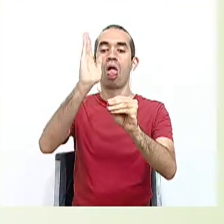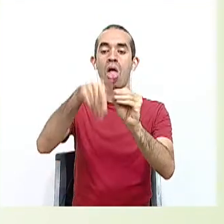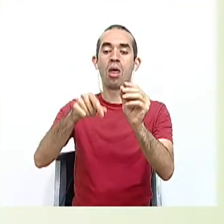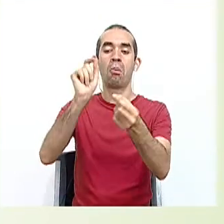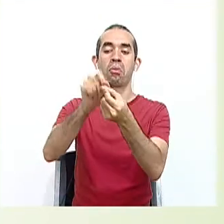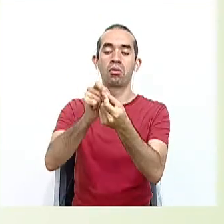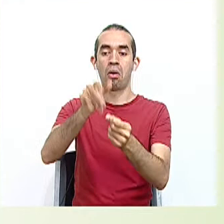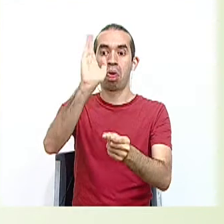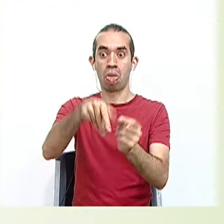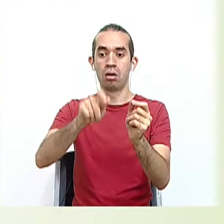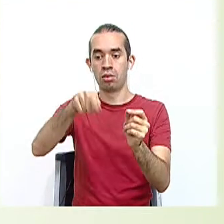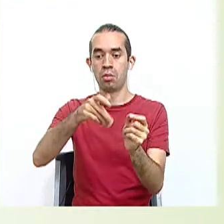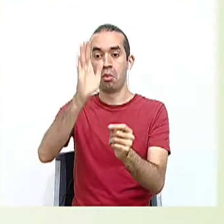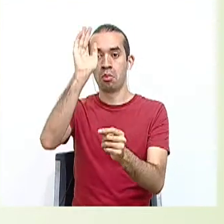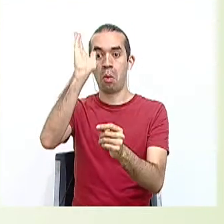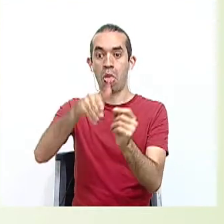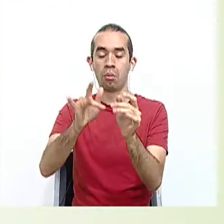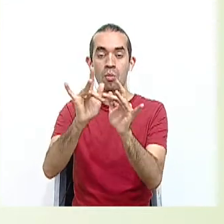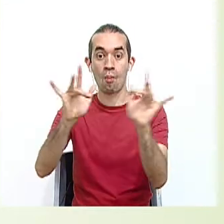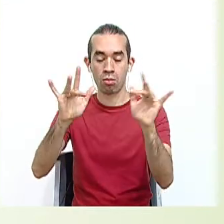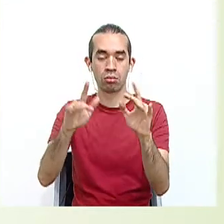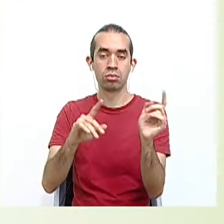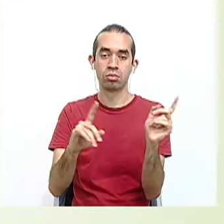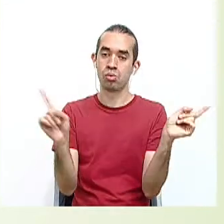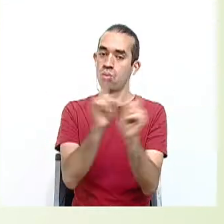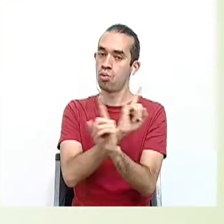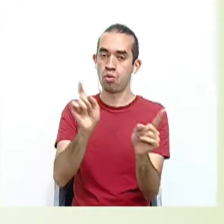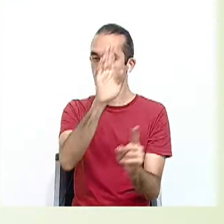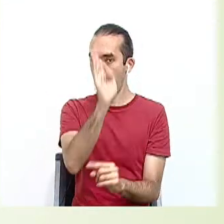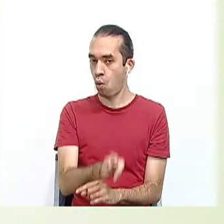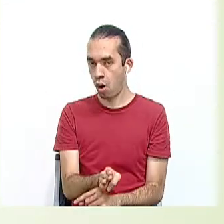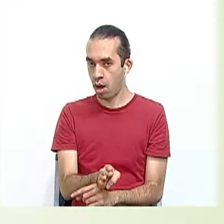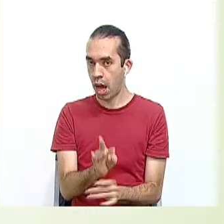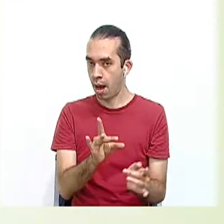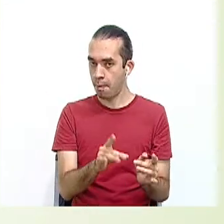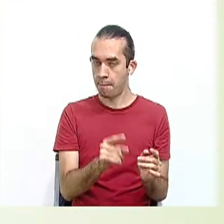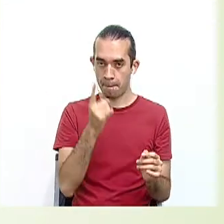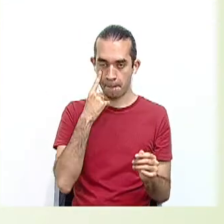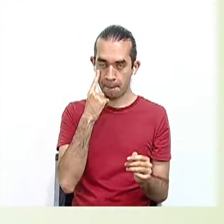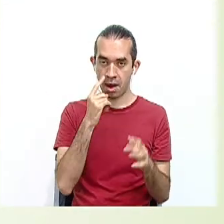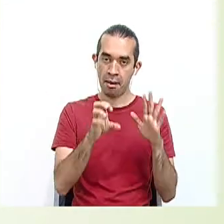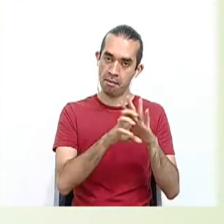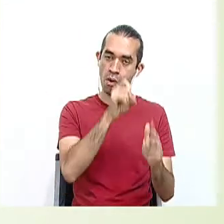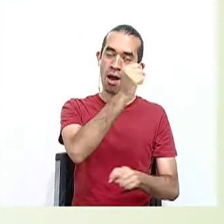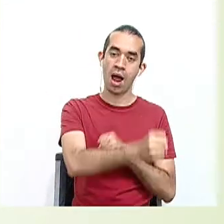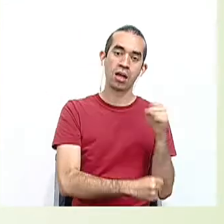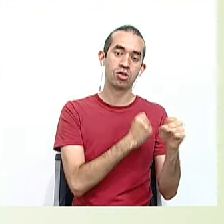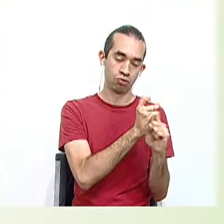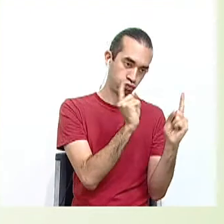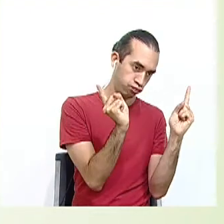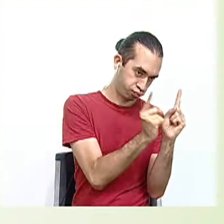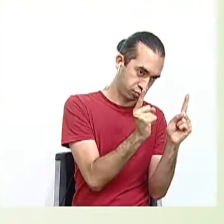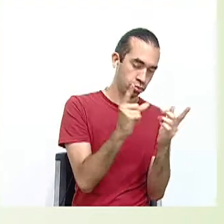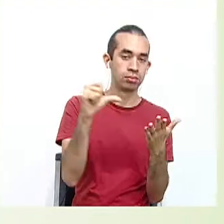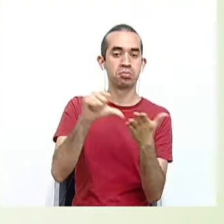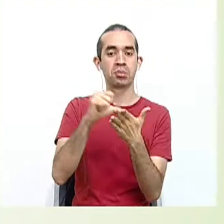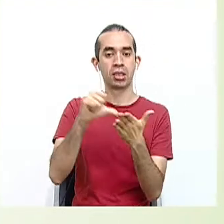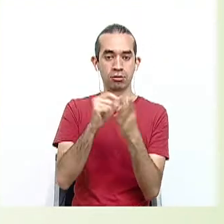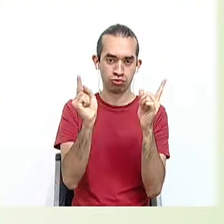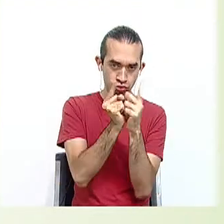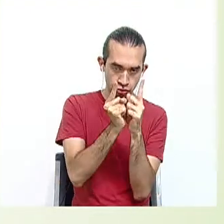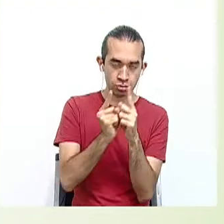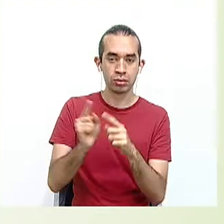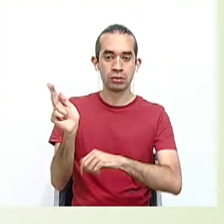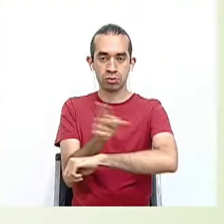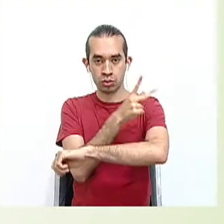ni espacios en blanco cuando las expresiones refieran a años, páginas,